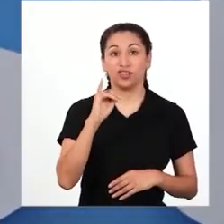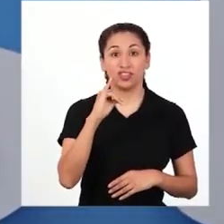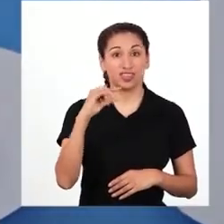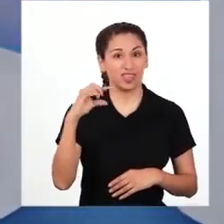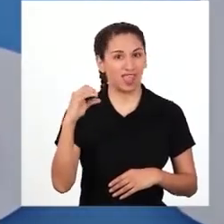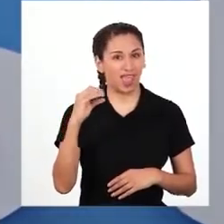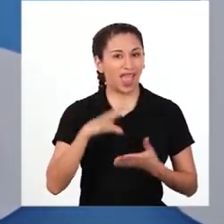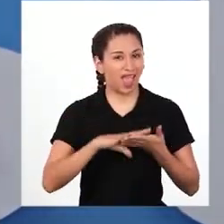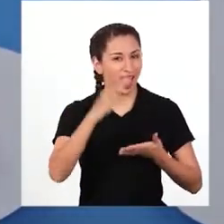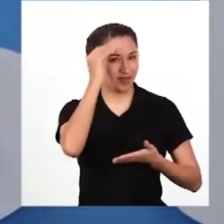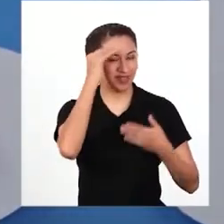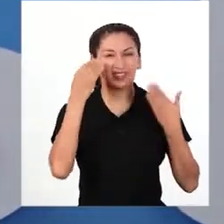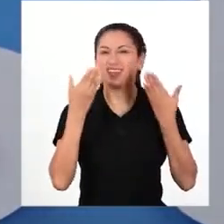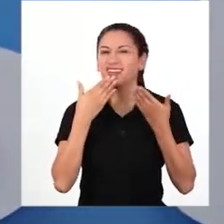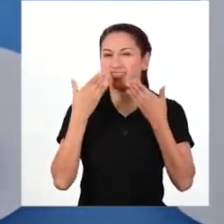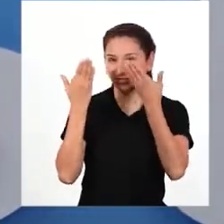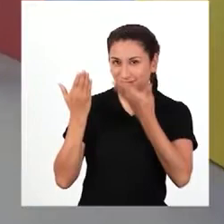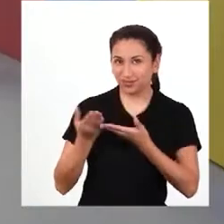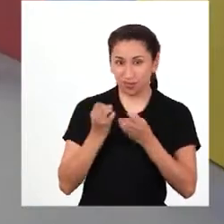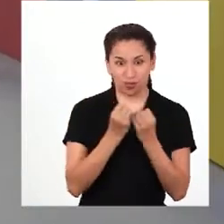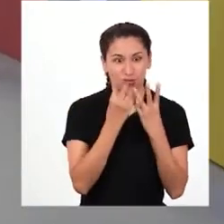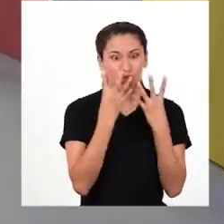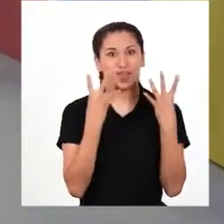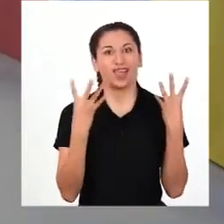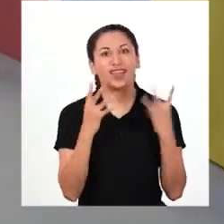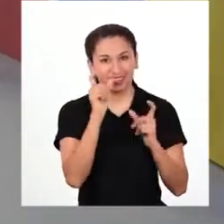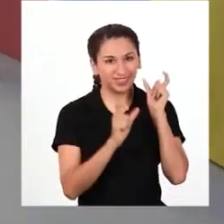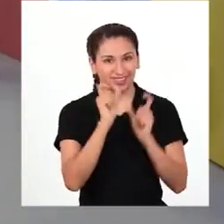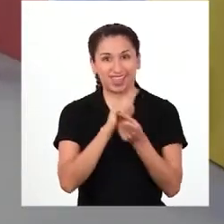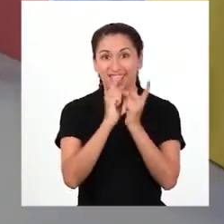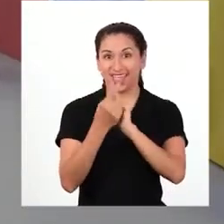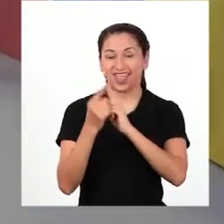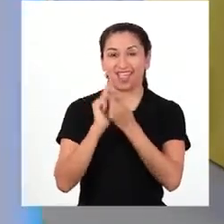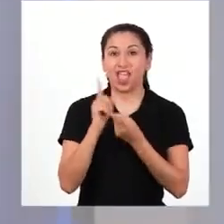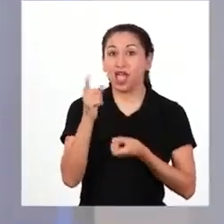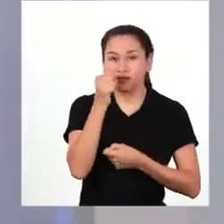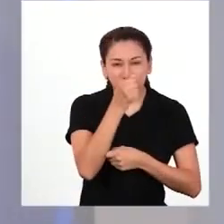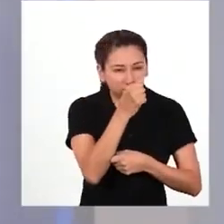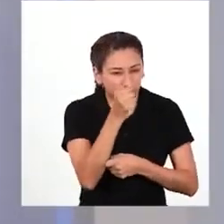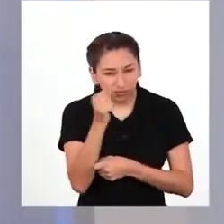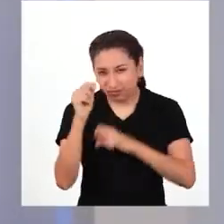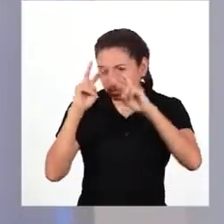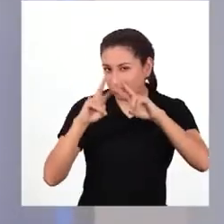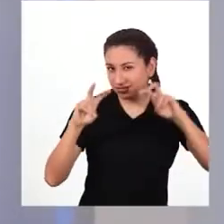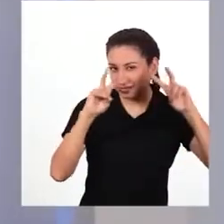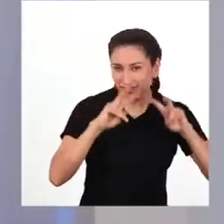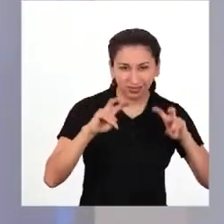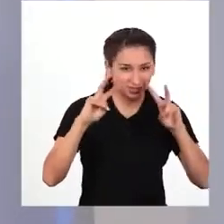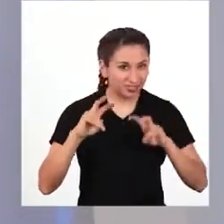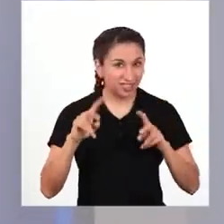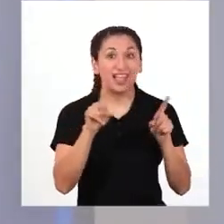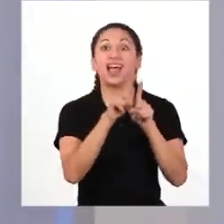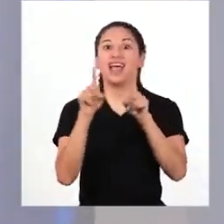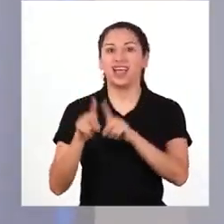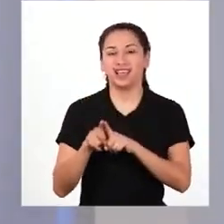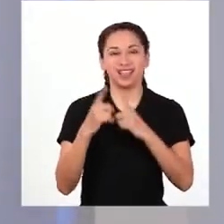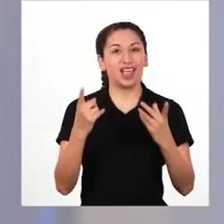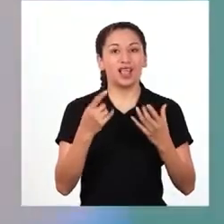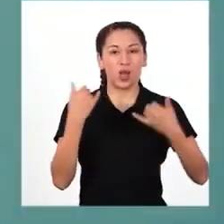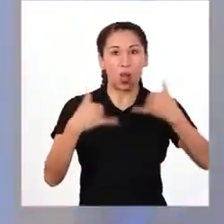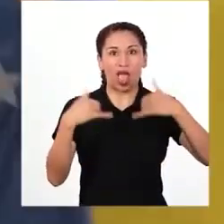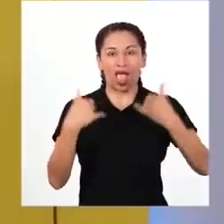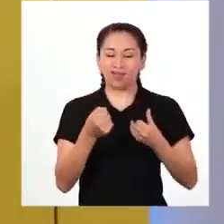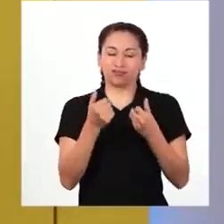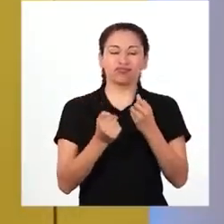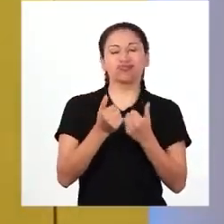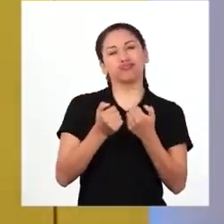Rodrigo aprende, Rodrigo es muchas personas a la vez. Es Alejandro, periodista e investigador. También es